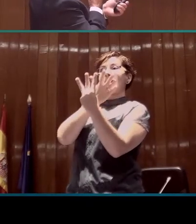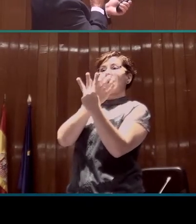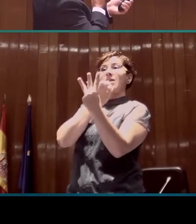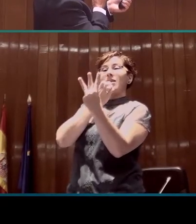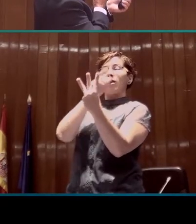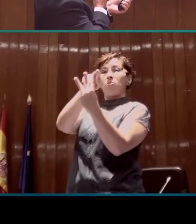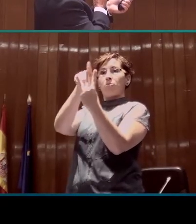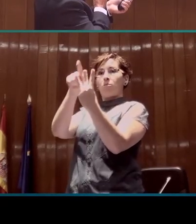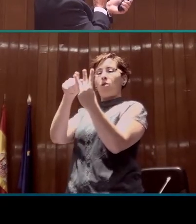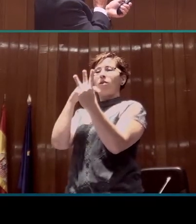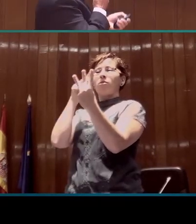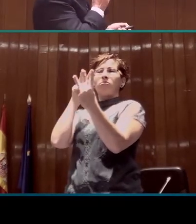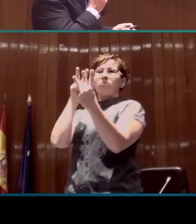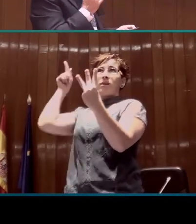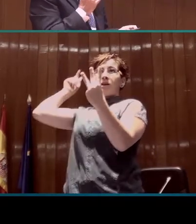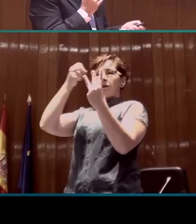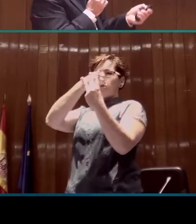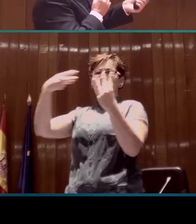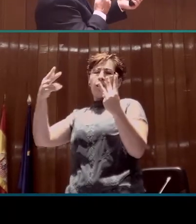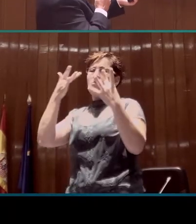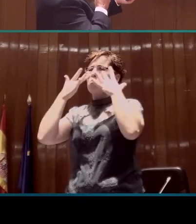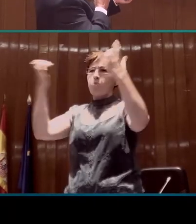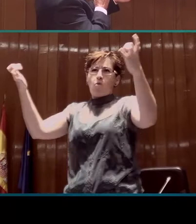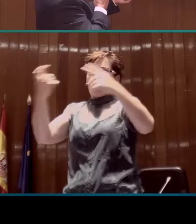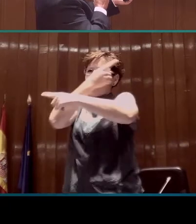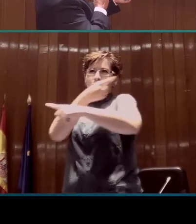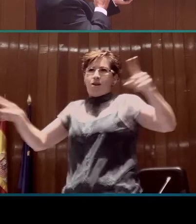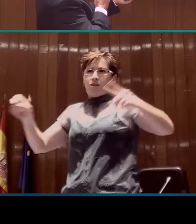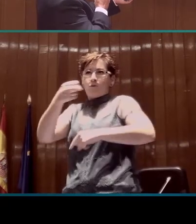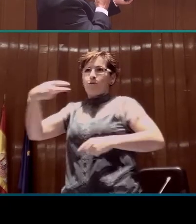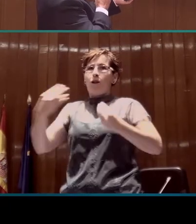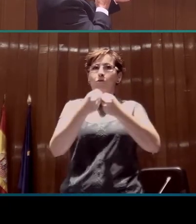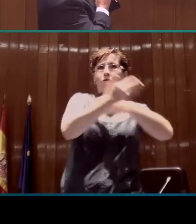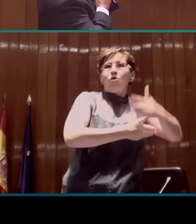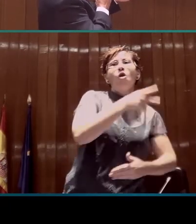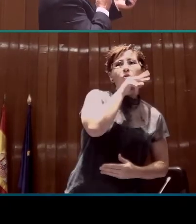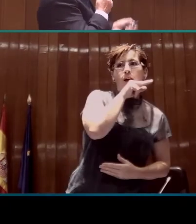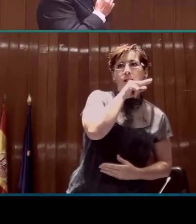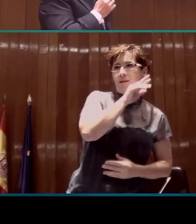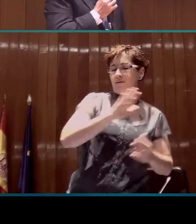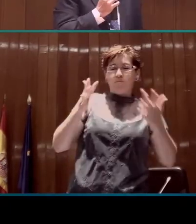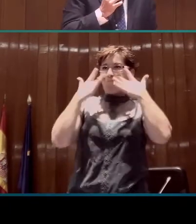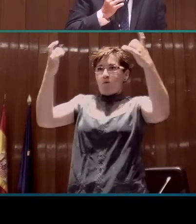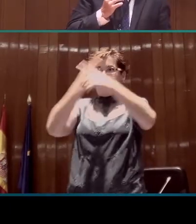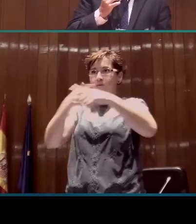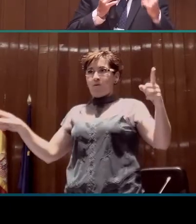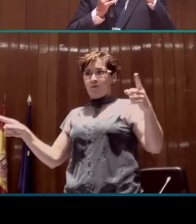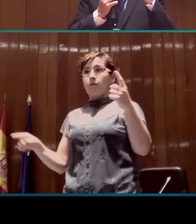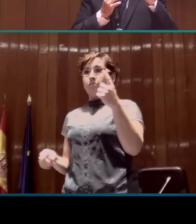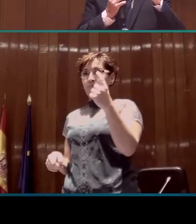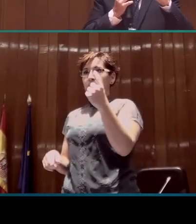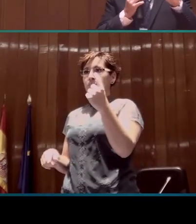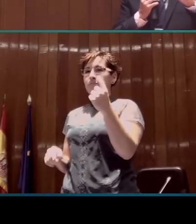experimento, ve que hay una diferencia clara con respecto al de las lenguas orales. Aquí tenemos que la facilitación apenas ocurre y tenemos la inhibición semántica.